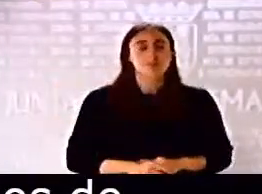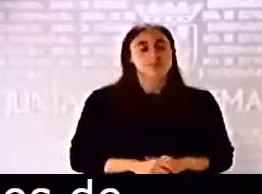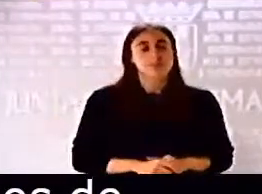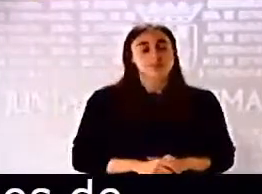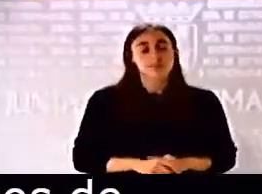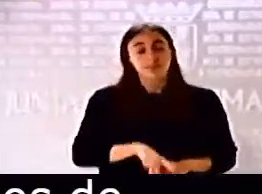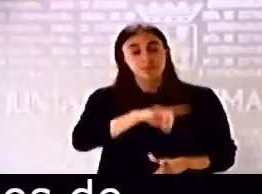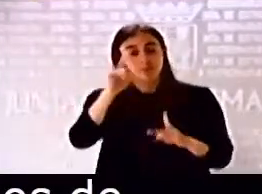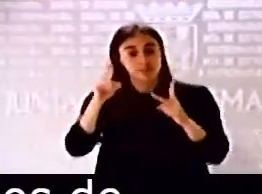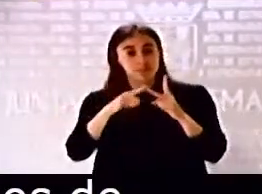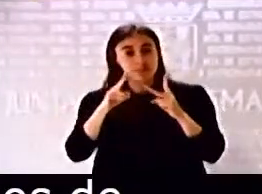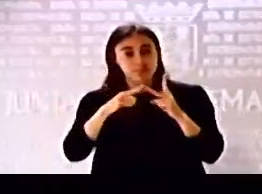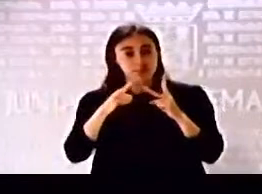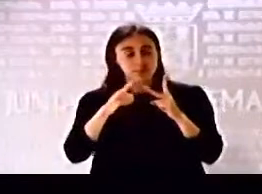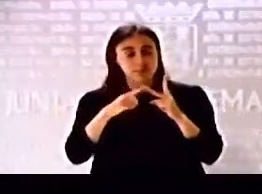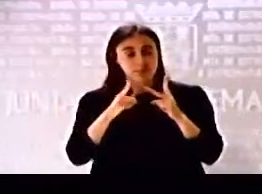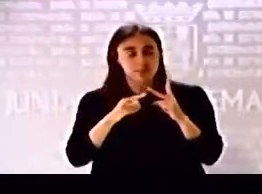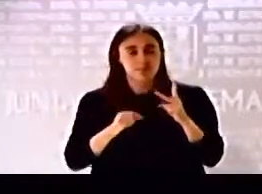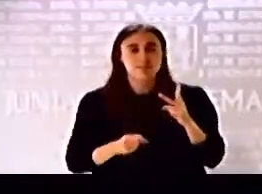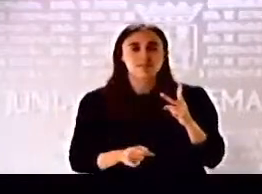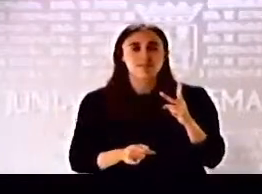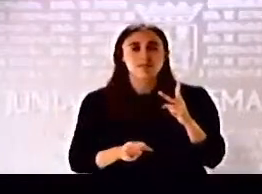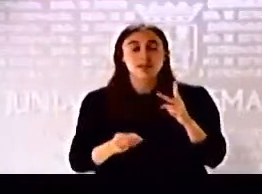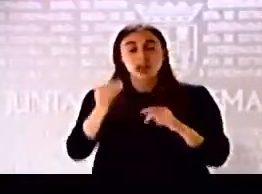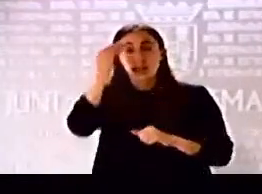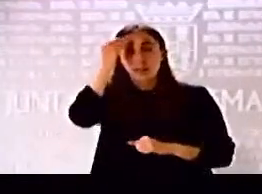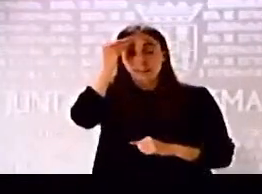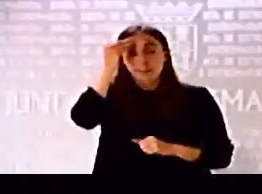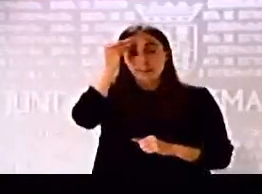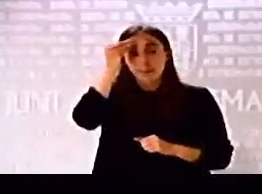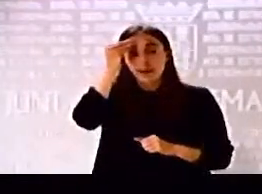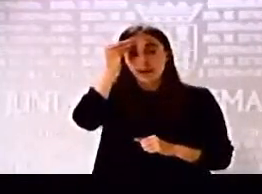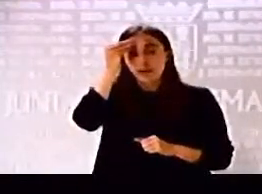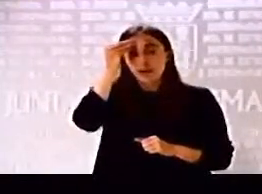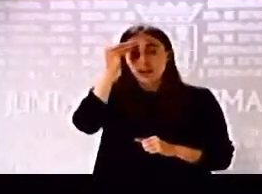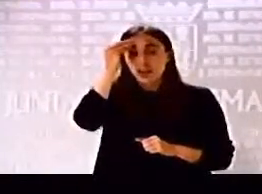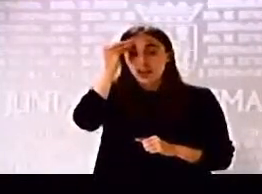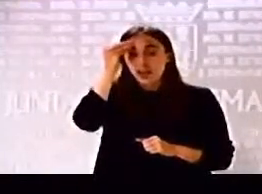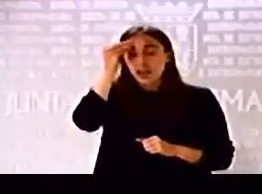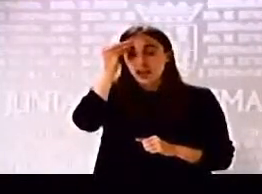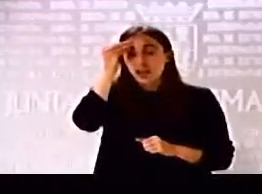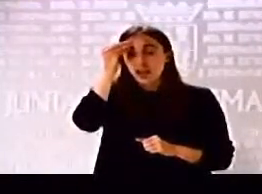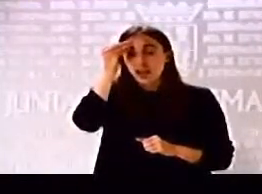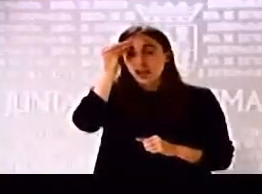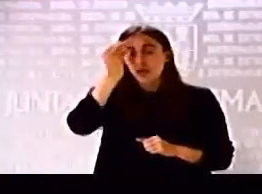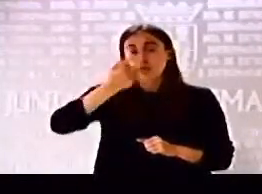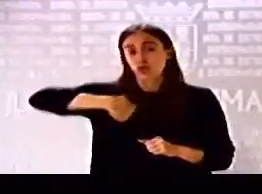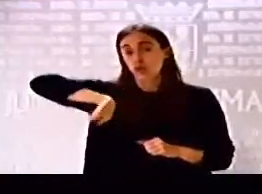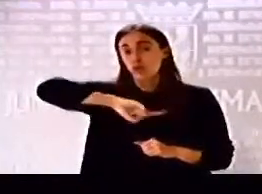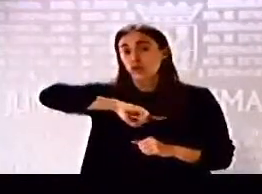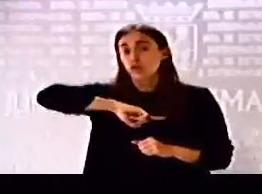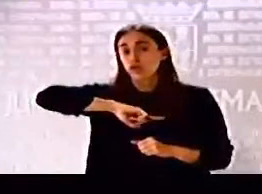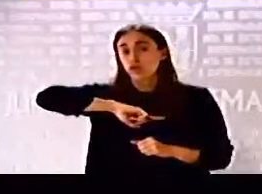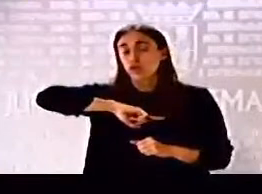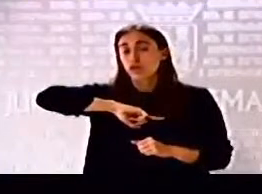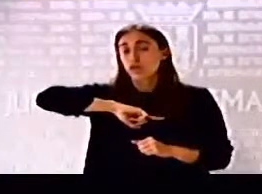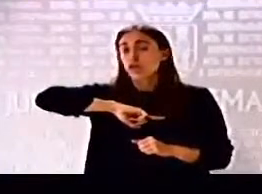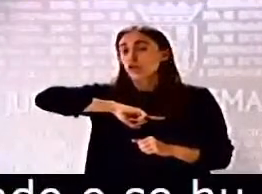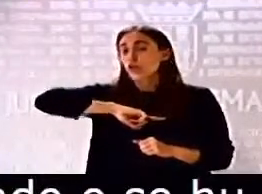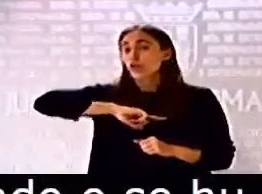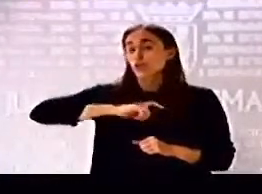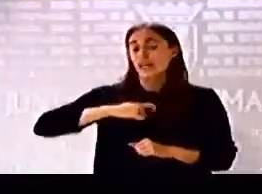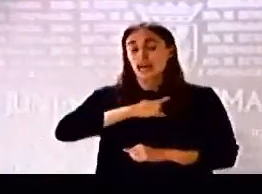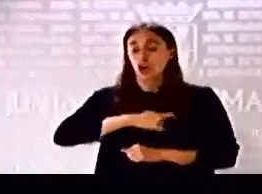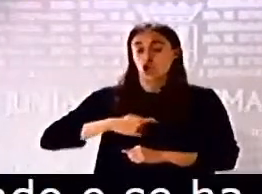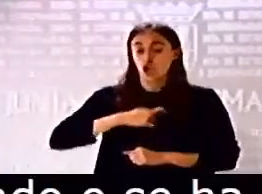En segundo lugar, creo que hemos instado, o se ha instado por parte de la Comisión de Salud Pública en el